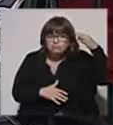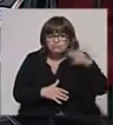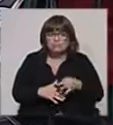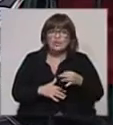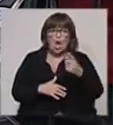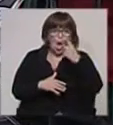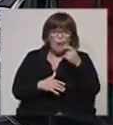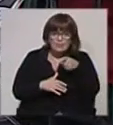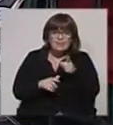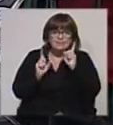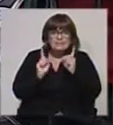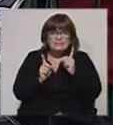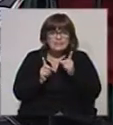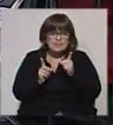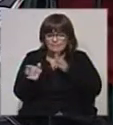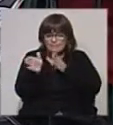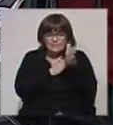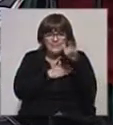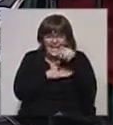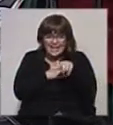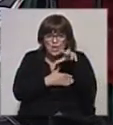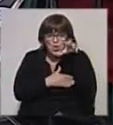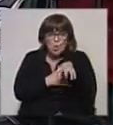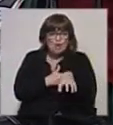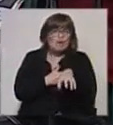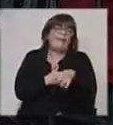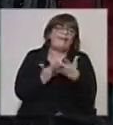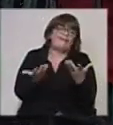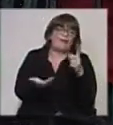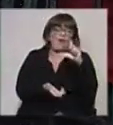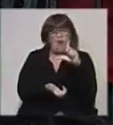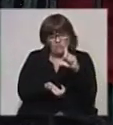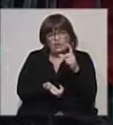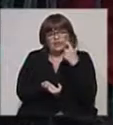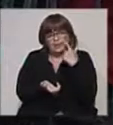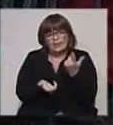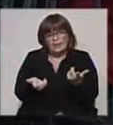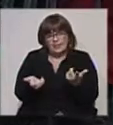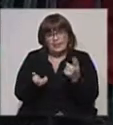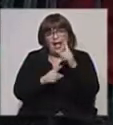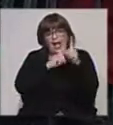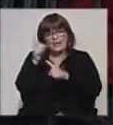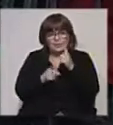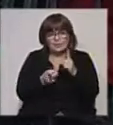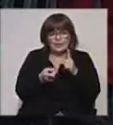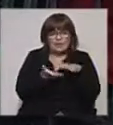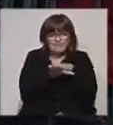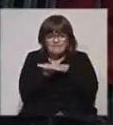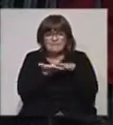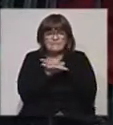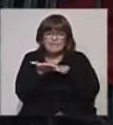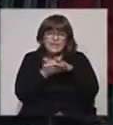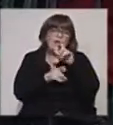el Chapo se haya escapado por ahí, obviamente gracias a una serie de arreglos que tiene que haber hecho con